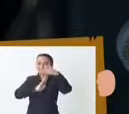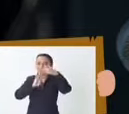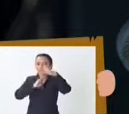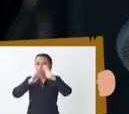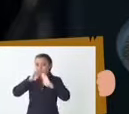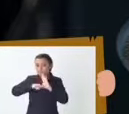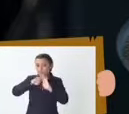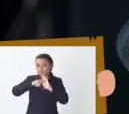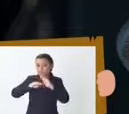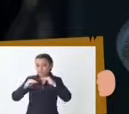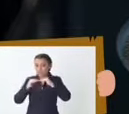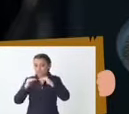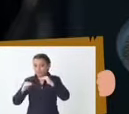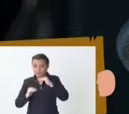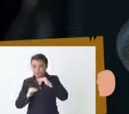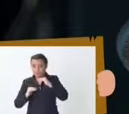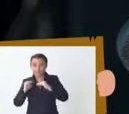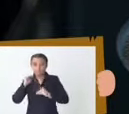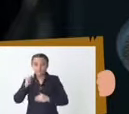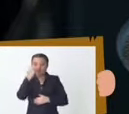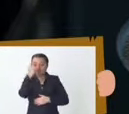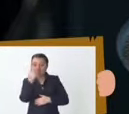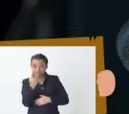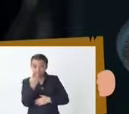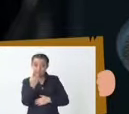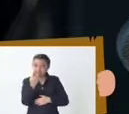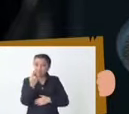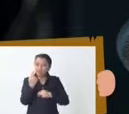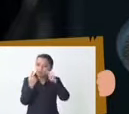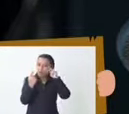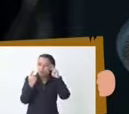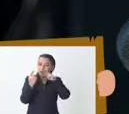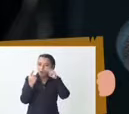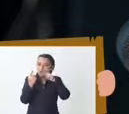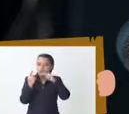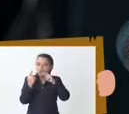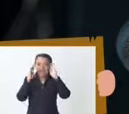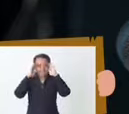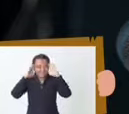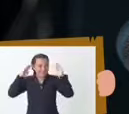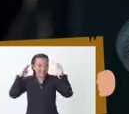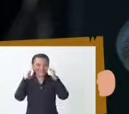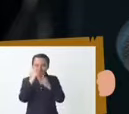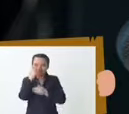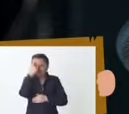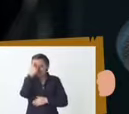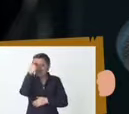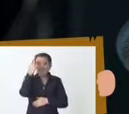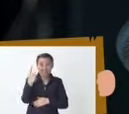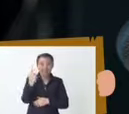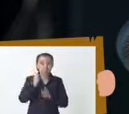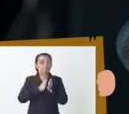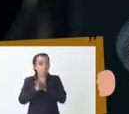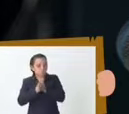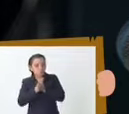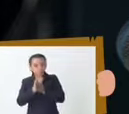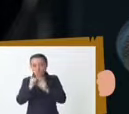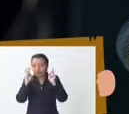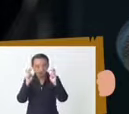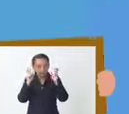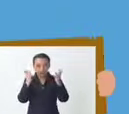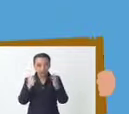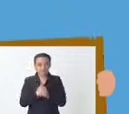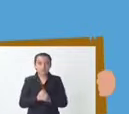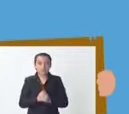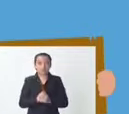autista. Las personas con esta condición suelen concentrarse mucho en una idea o algo que les interesa.